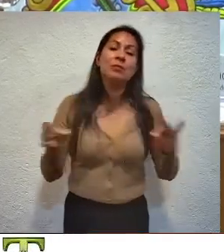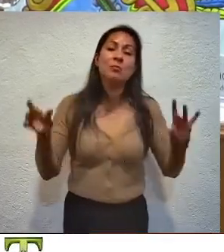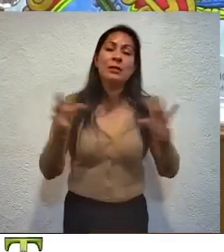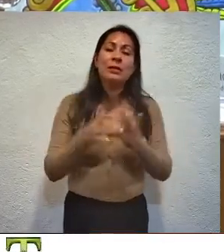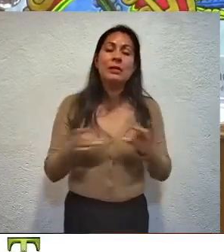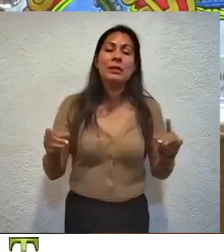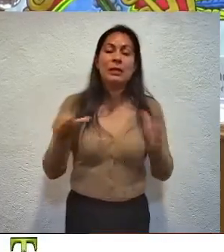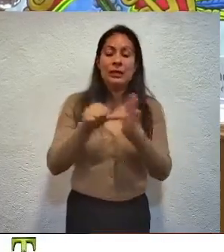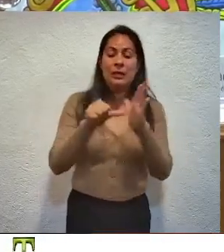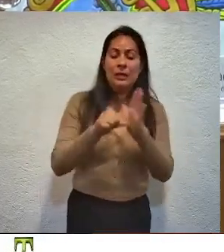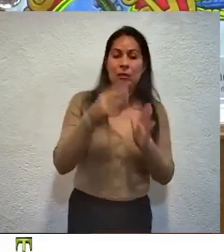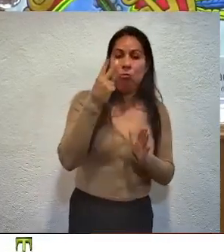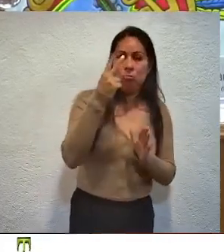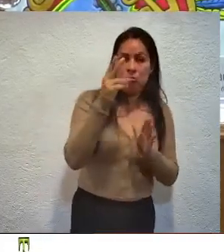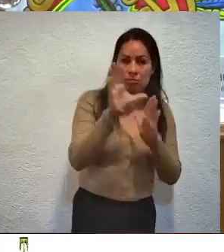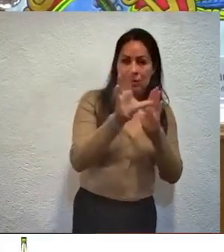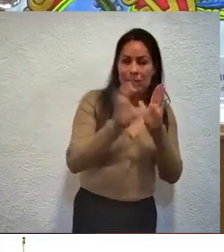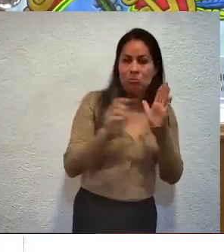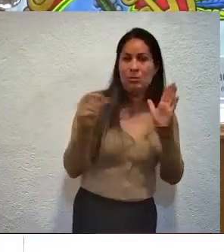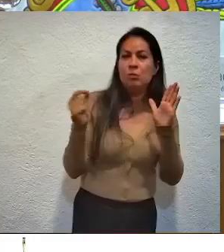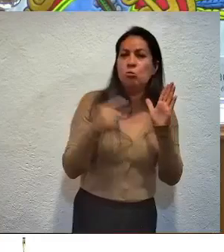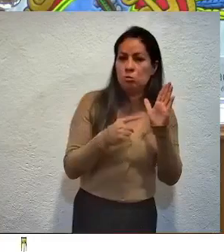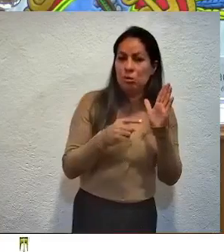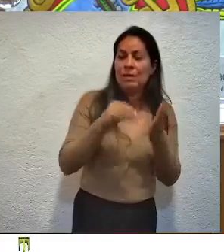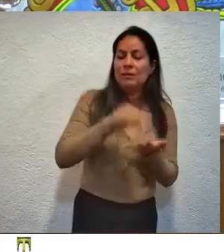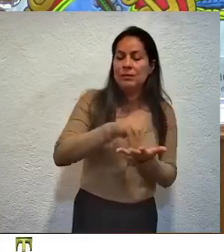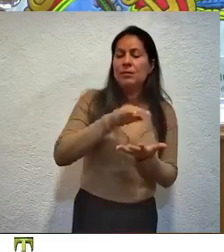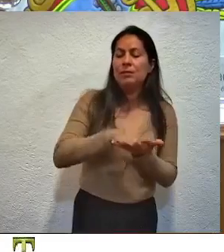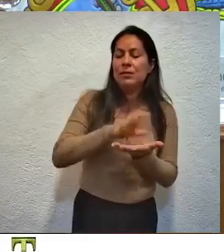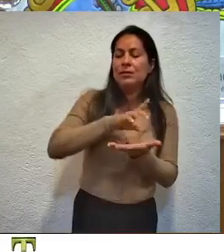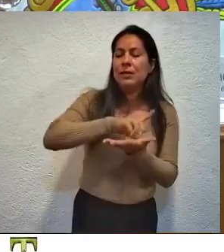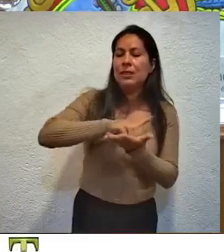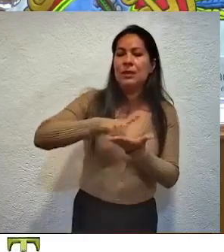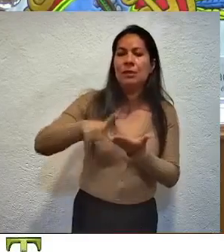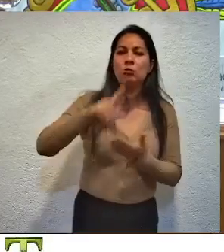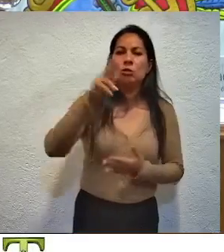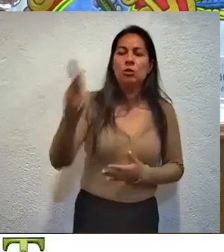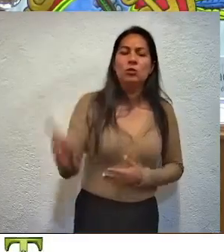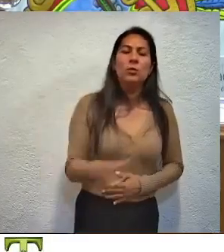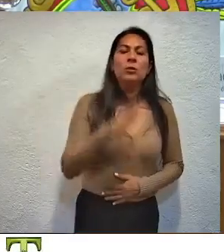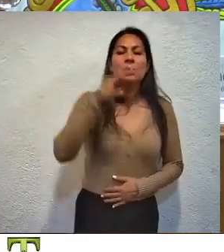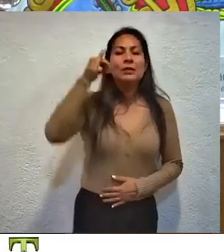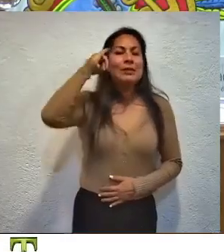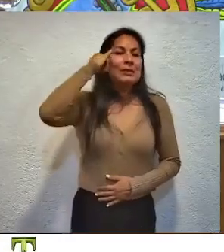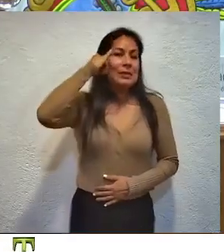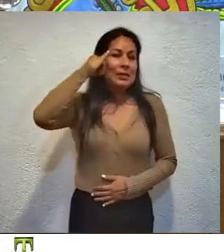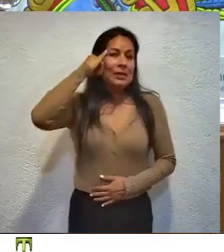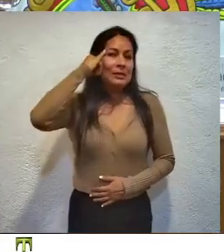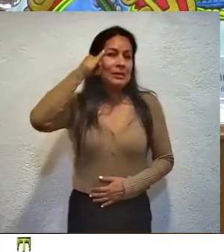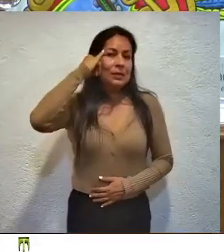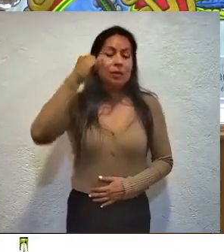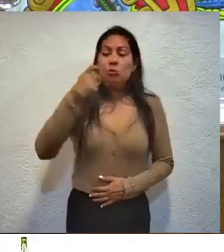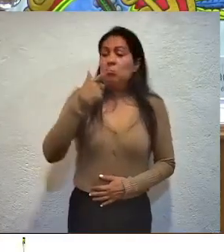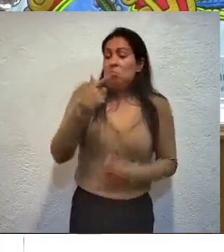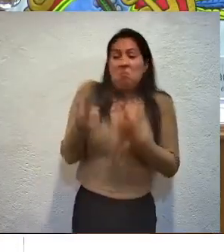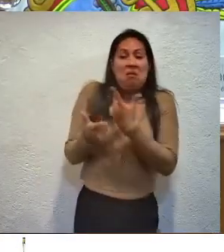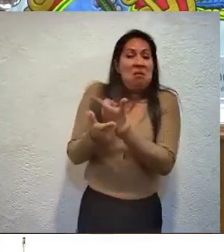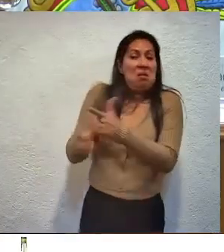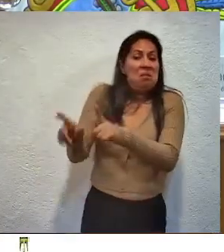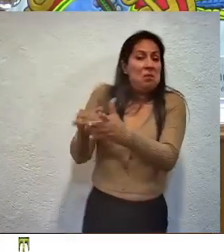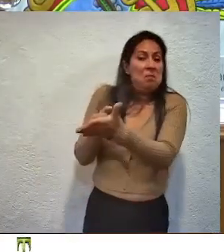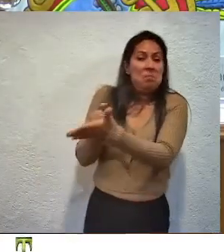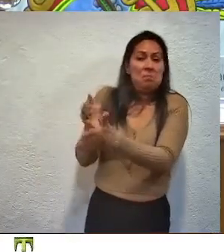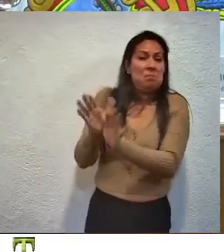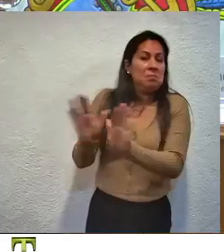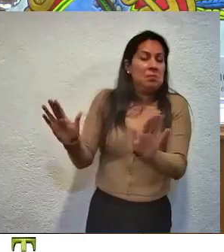que en el artículo 2 constitucional establece el derecho de los pueblos indígenas a su libre determinación,